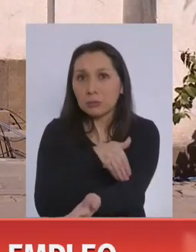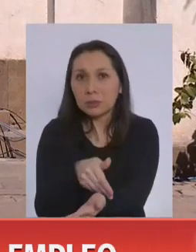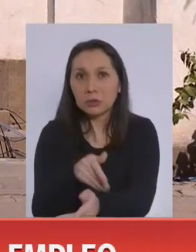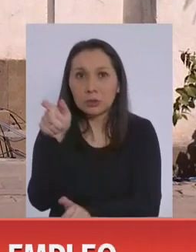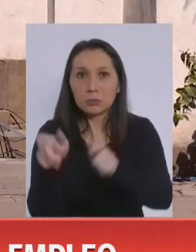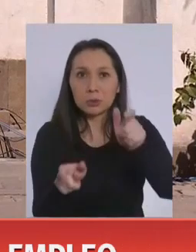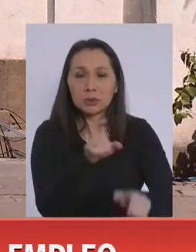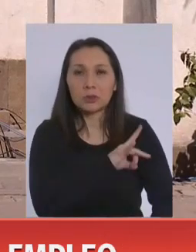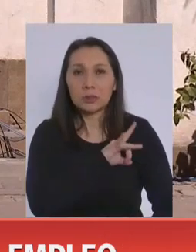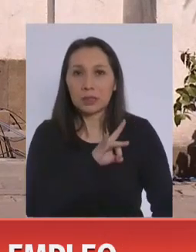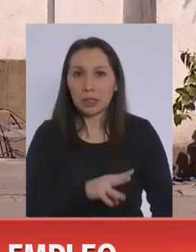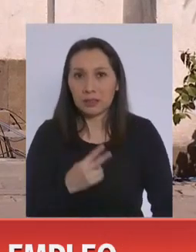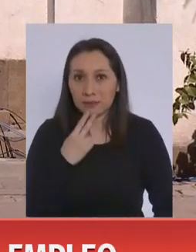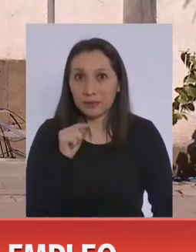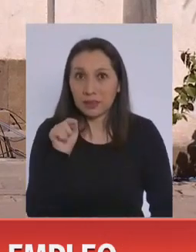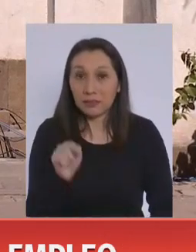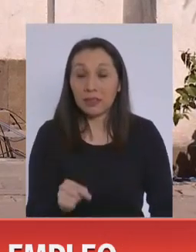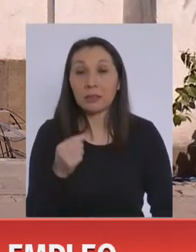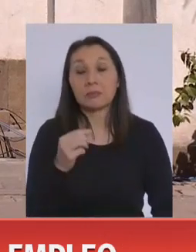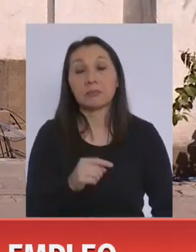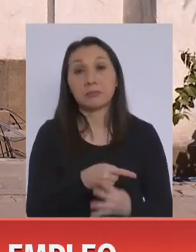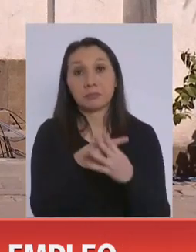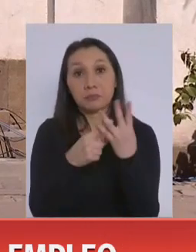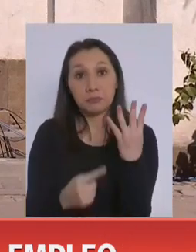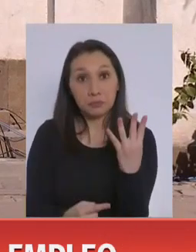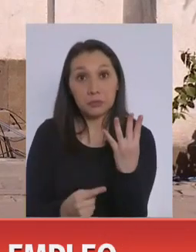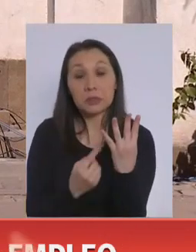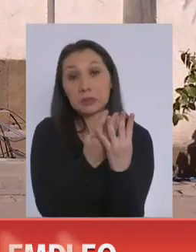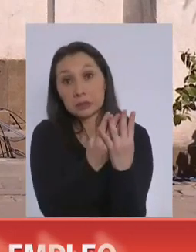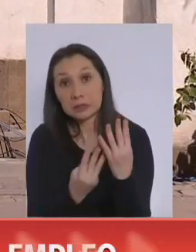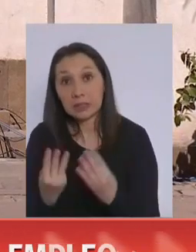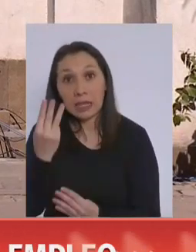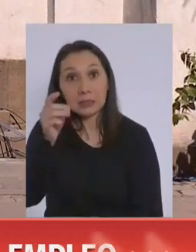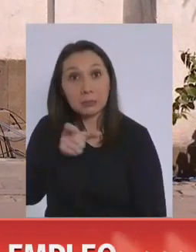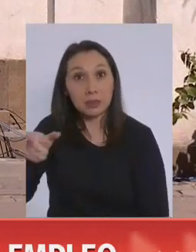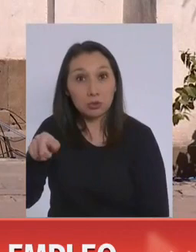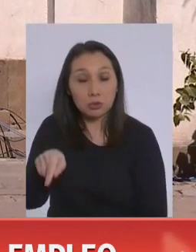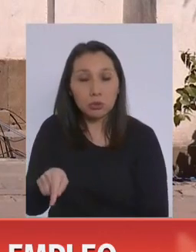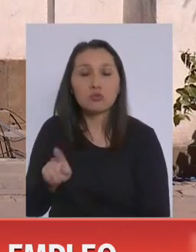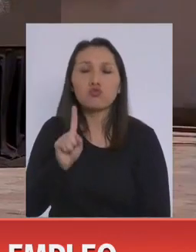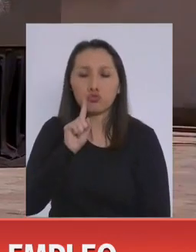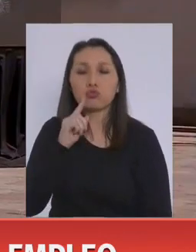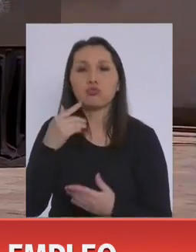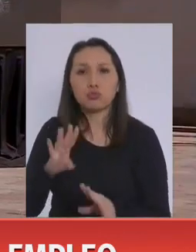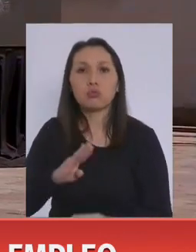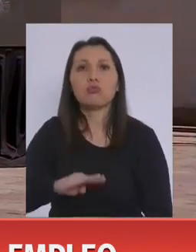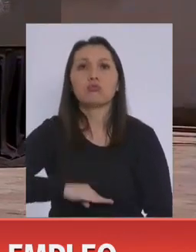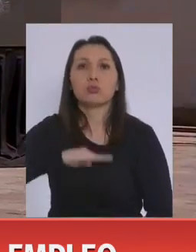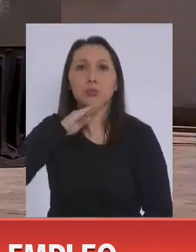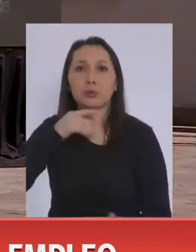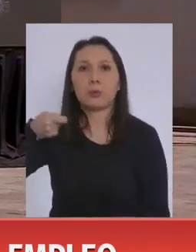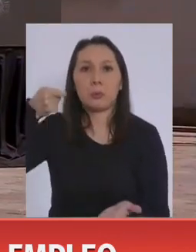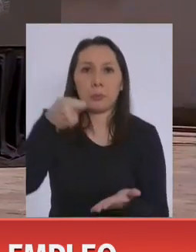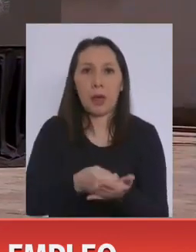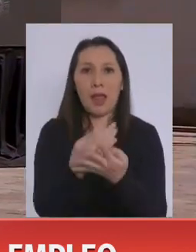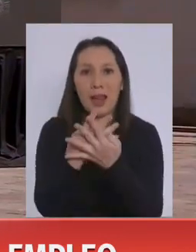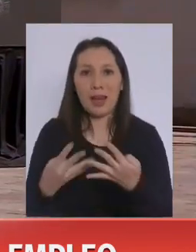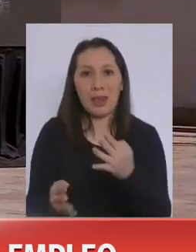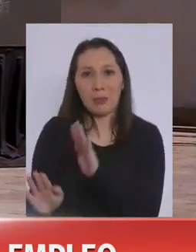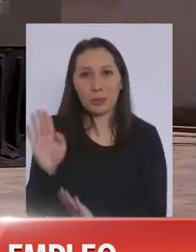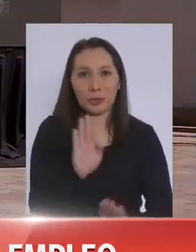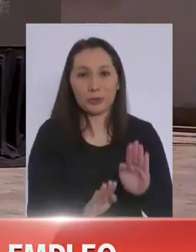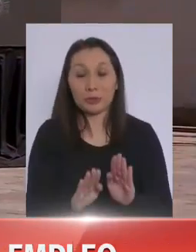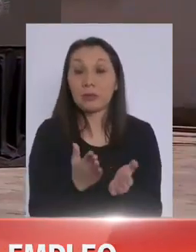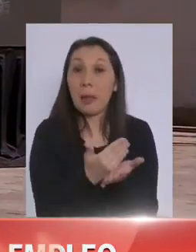de compatriotas. 3 de cada 4 chilenos están cubiertos o protegidos por esta red.